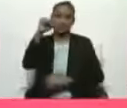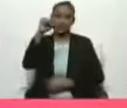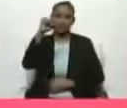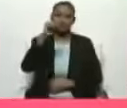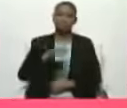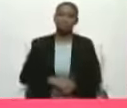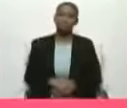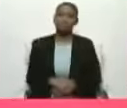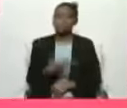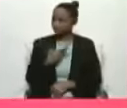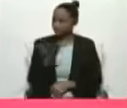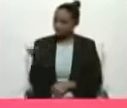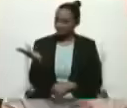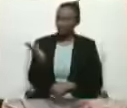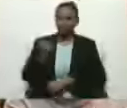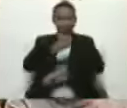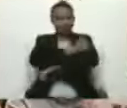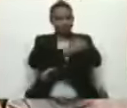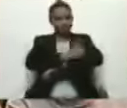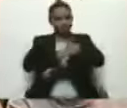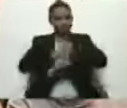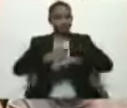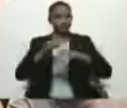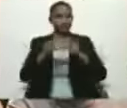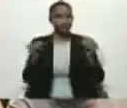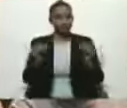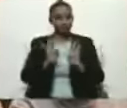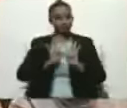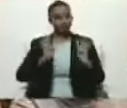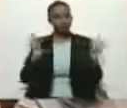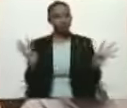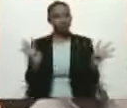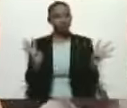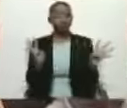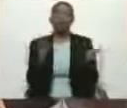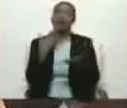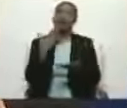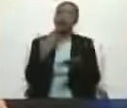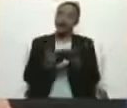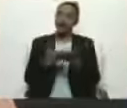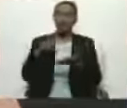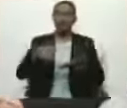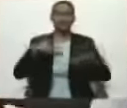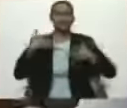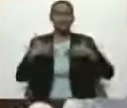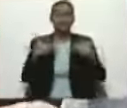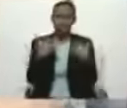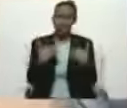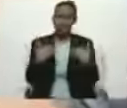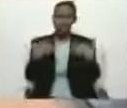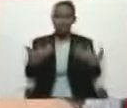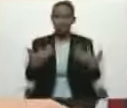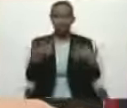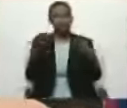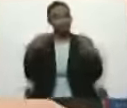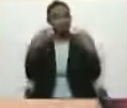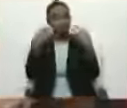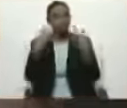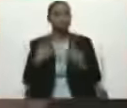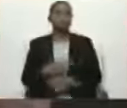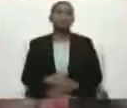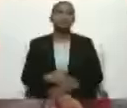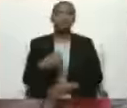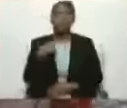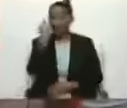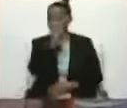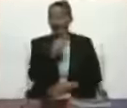Héctor, hermano Pedro, compañero, compañera de la Dirección Nacional, agradezco esta actividad, la oportunidad de ver tantas